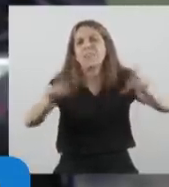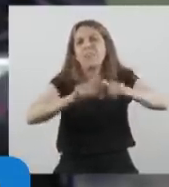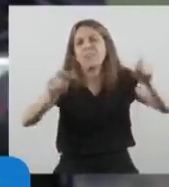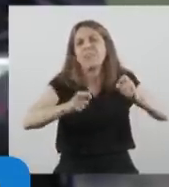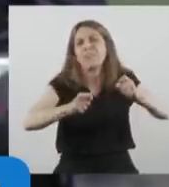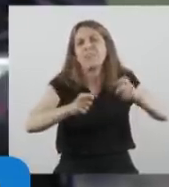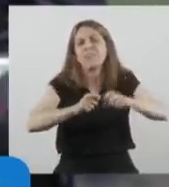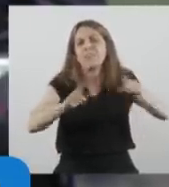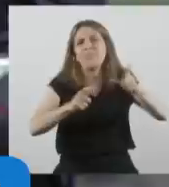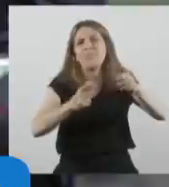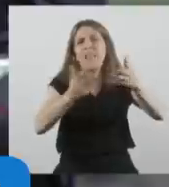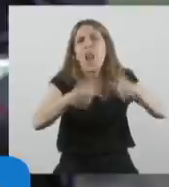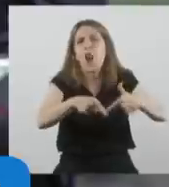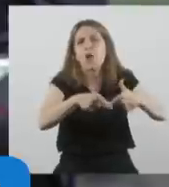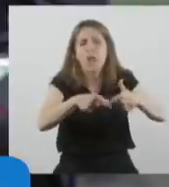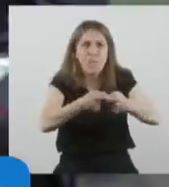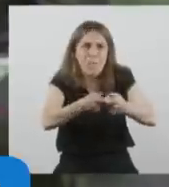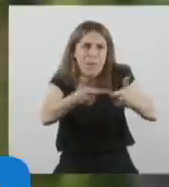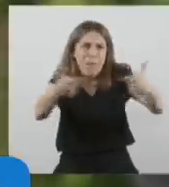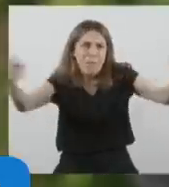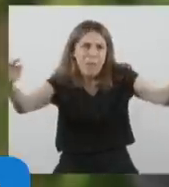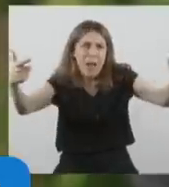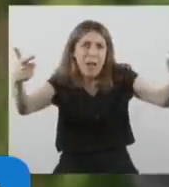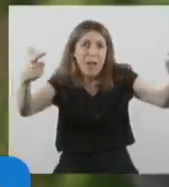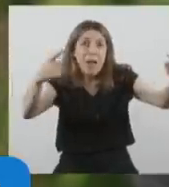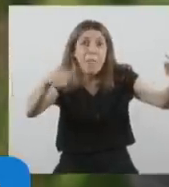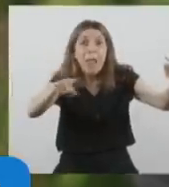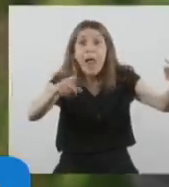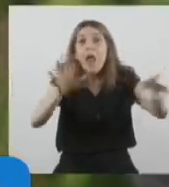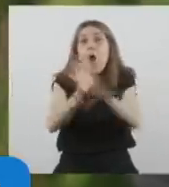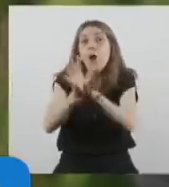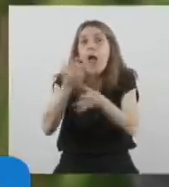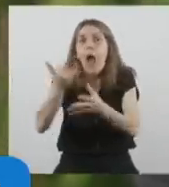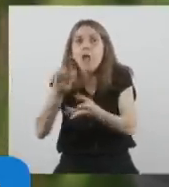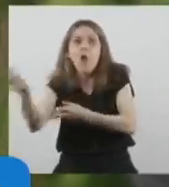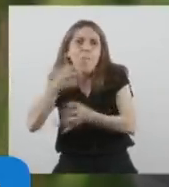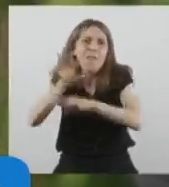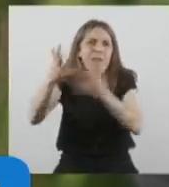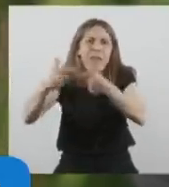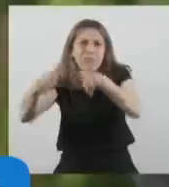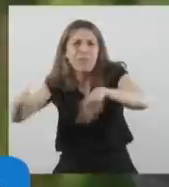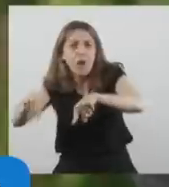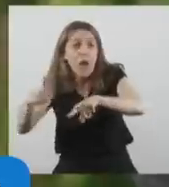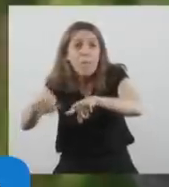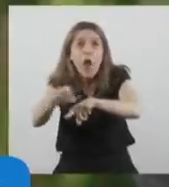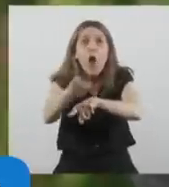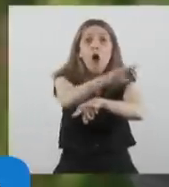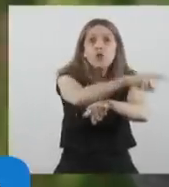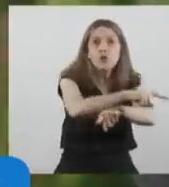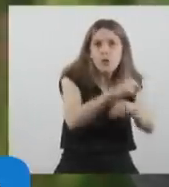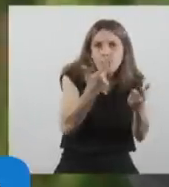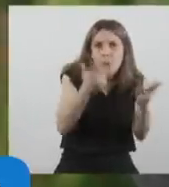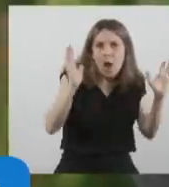desarrollado donde negocio donde no es negocio no se ha desarrollado del mismo modo y con eso